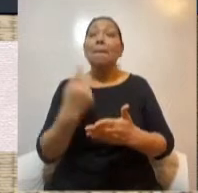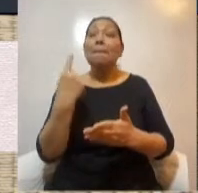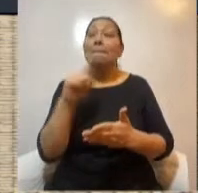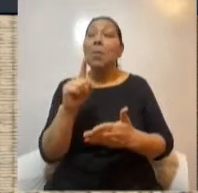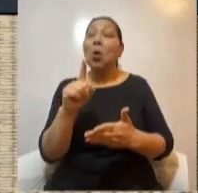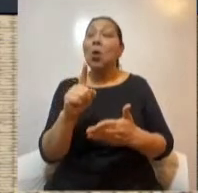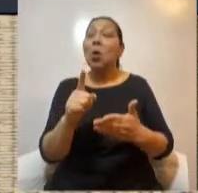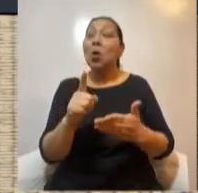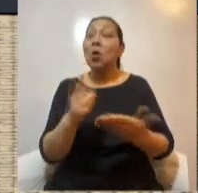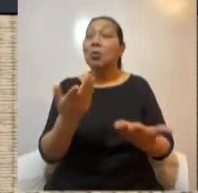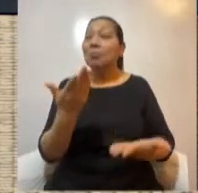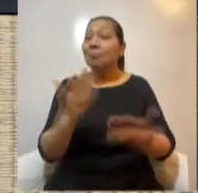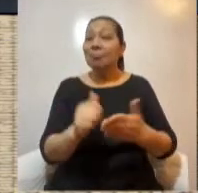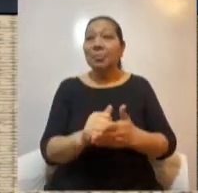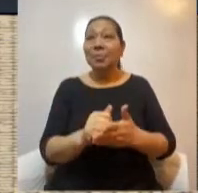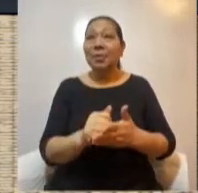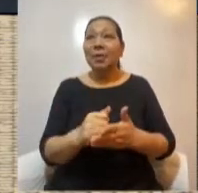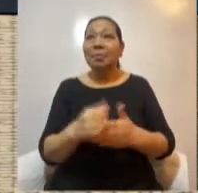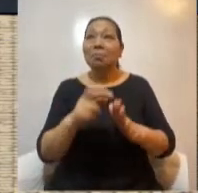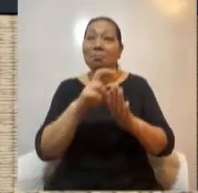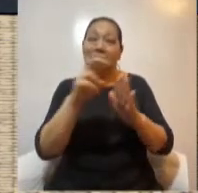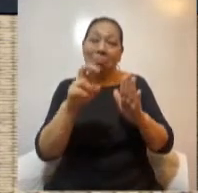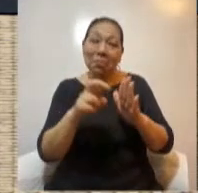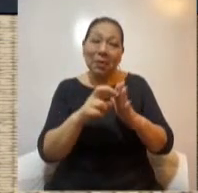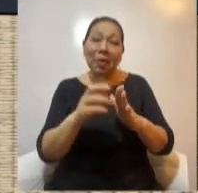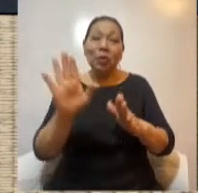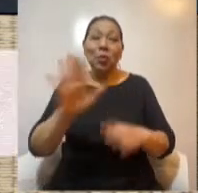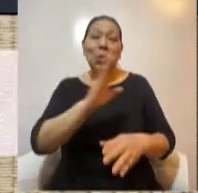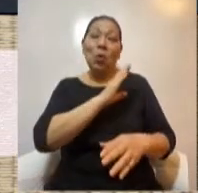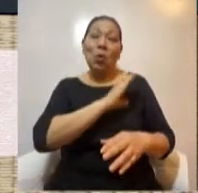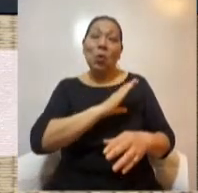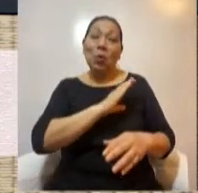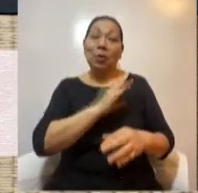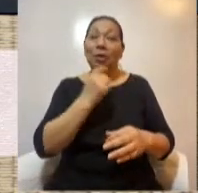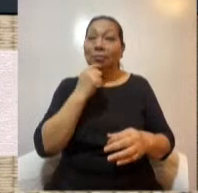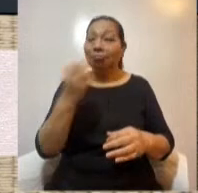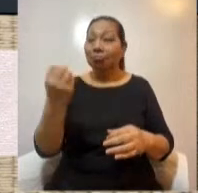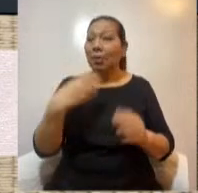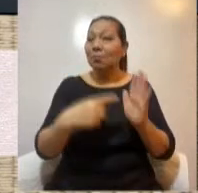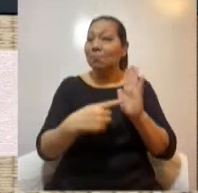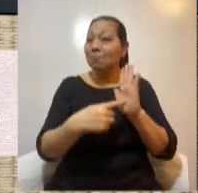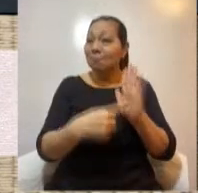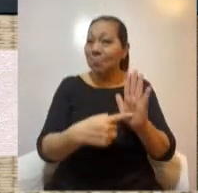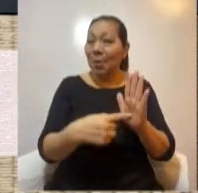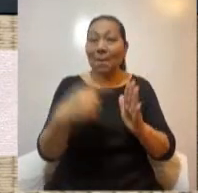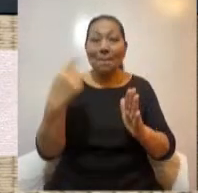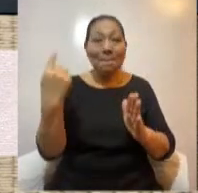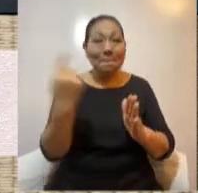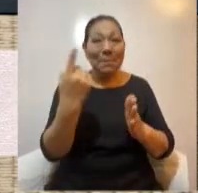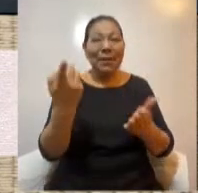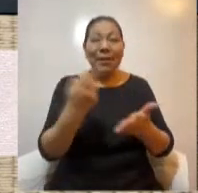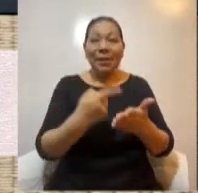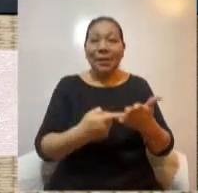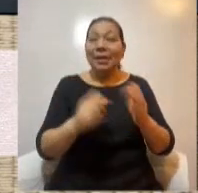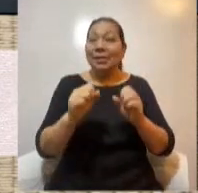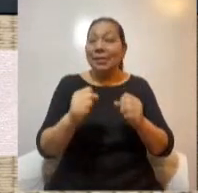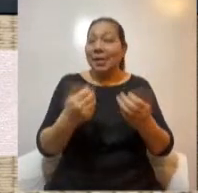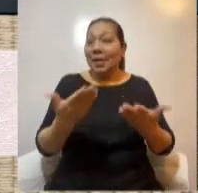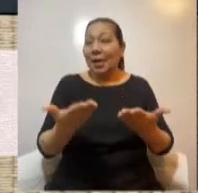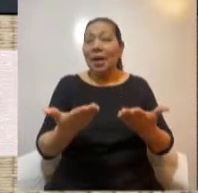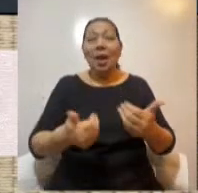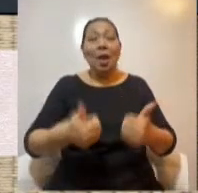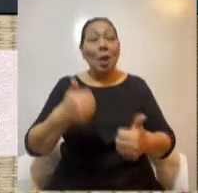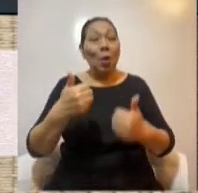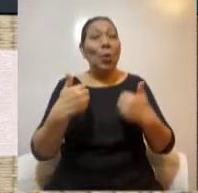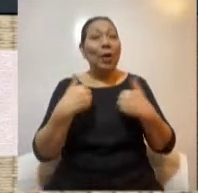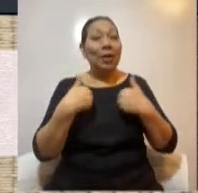o forma de resolver el caso, de calificar la conducta, nos está mostrando, en primer lugar, que hay